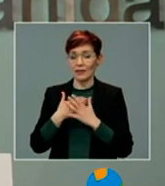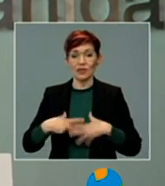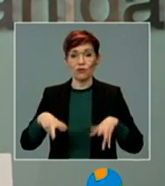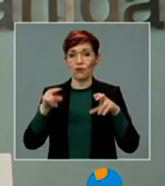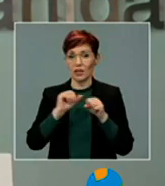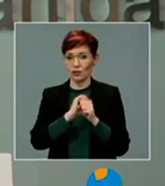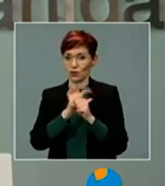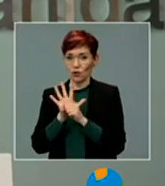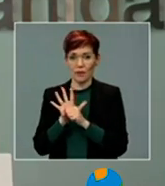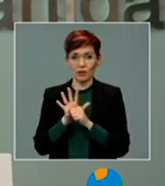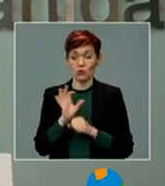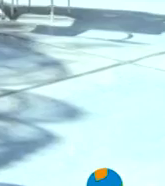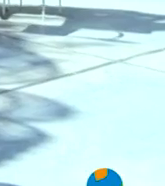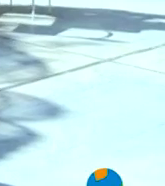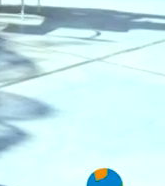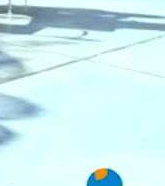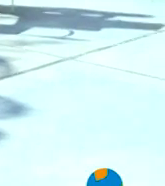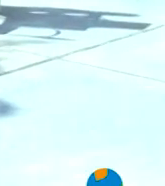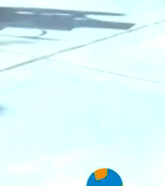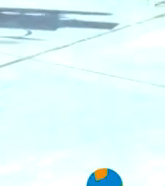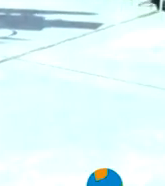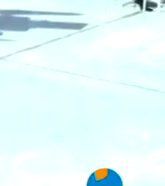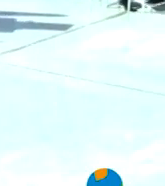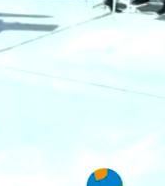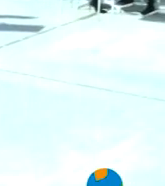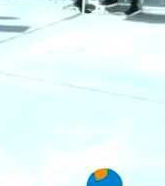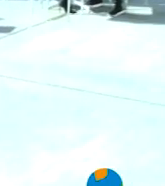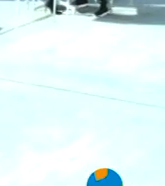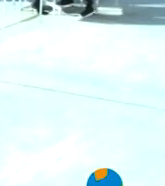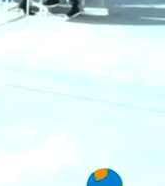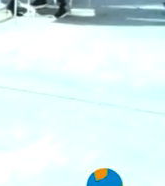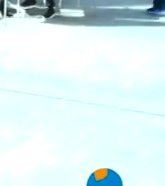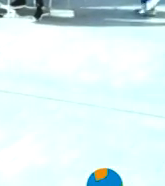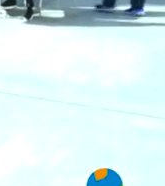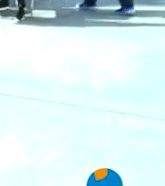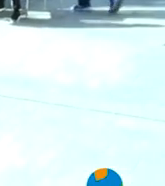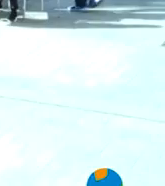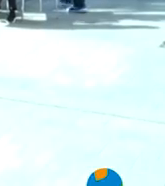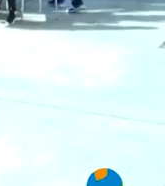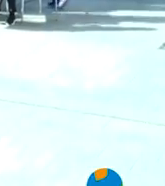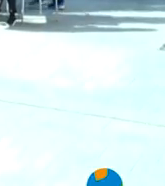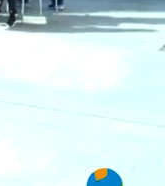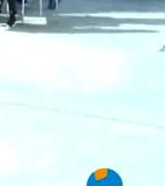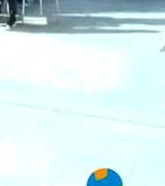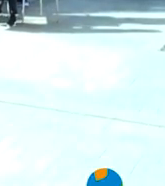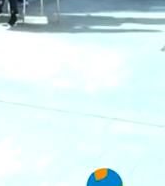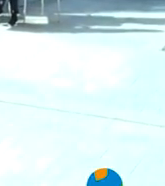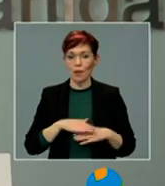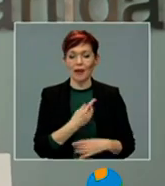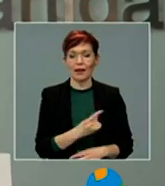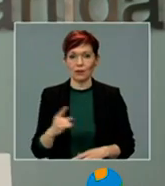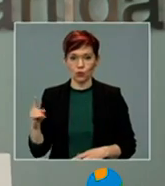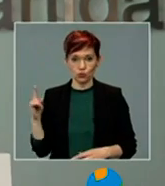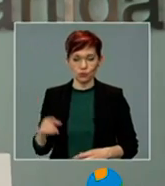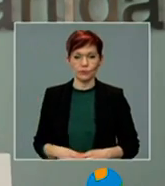tornará tristeza en pocas semanas. Los peores temores de las autoridades sanitarias parece que se podrían volver a repetir.